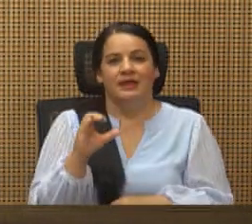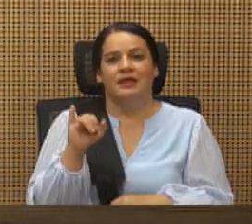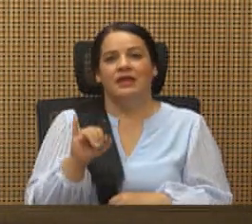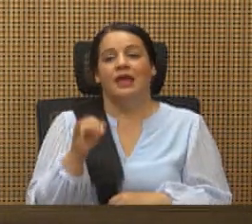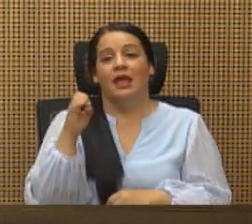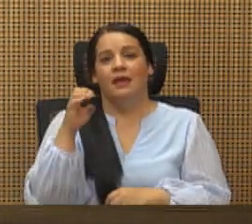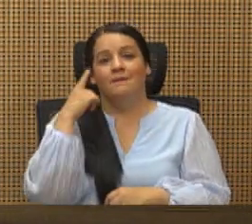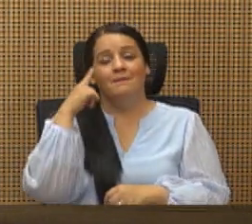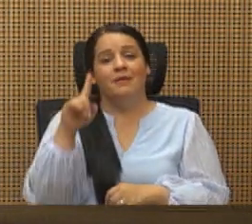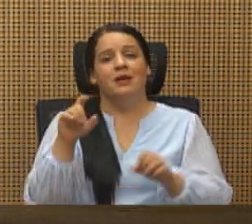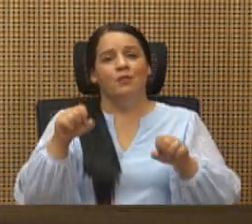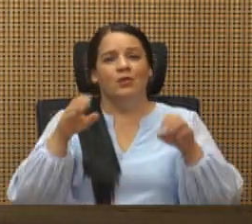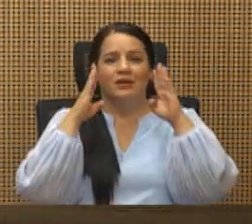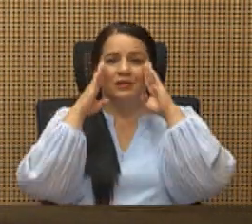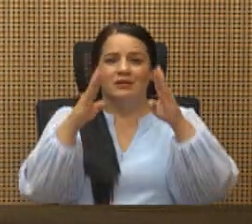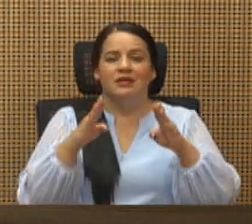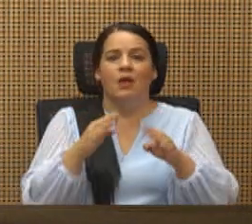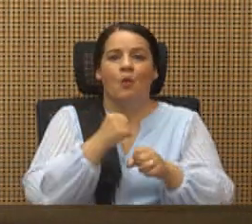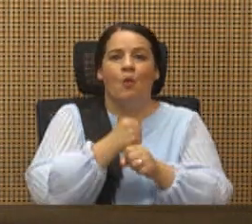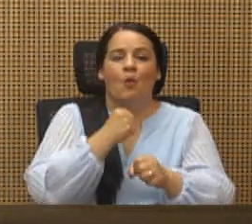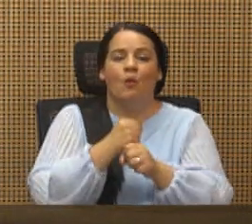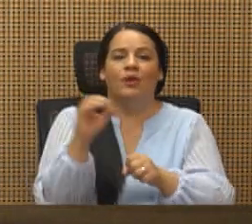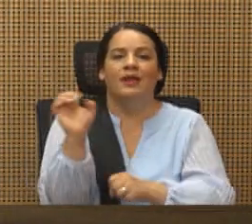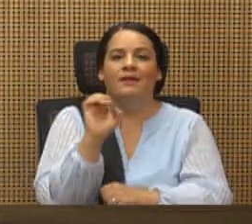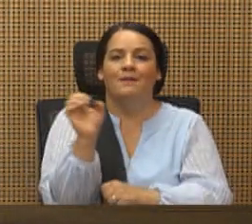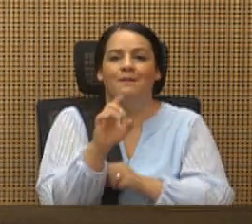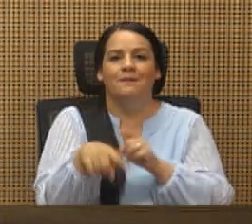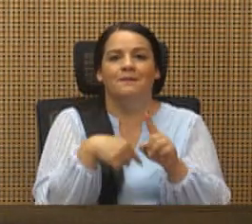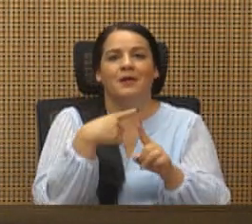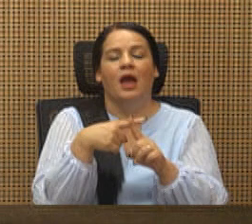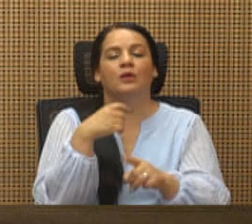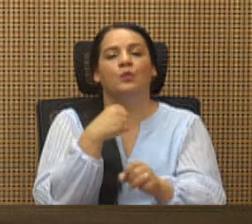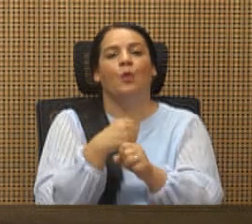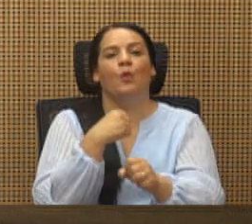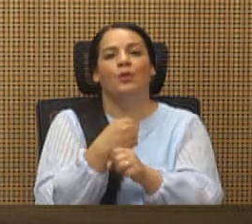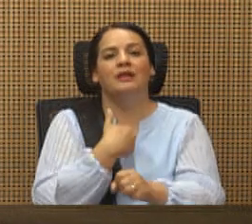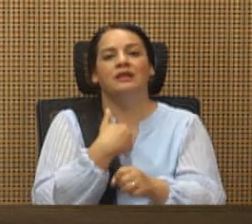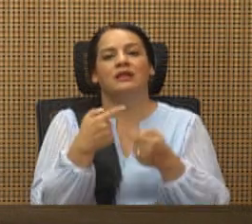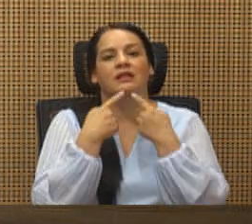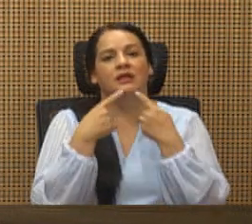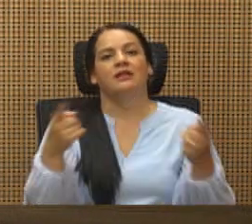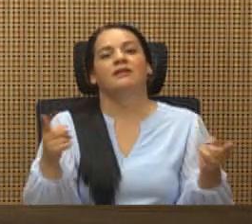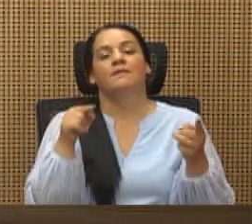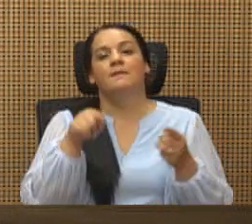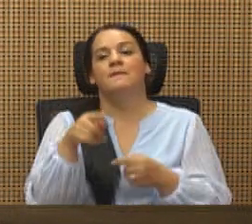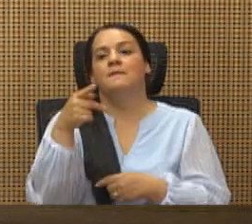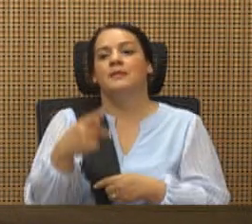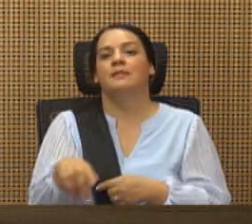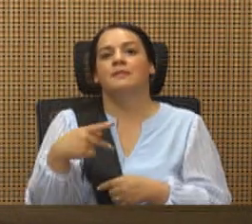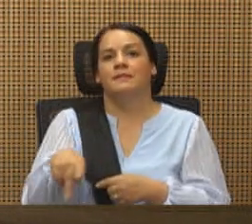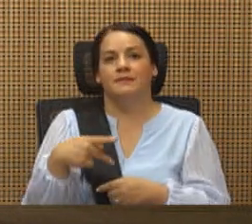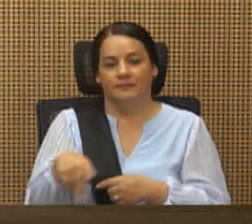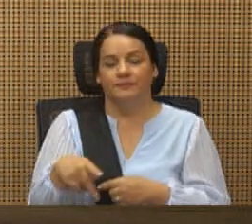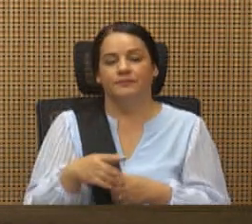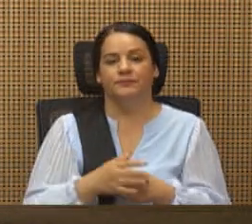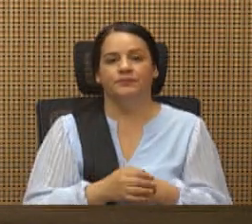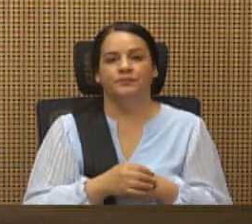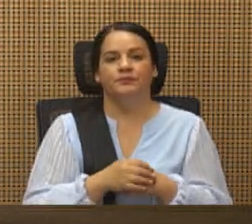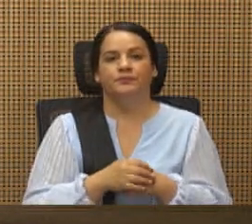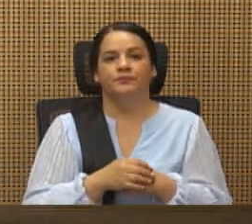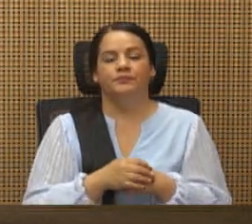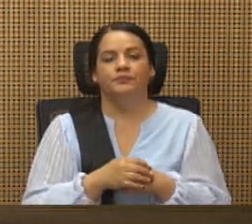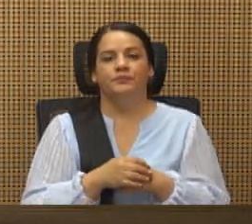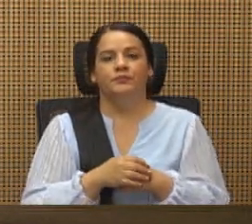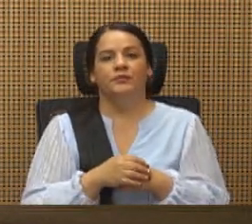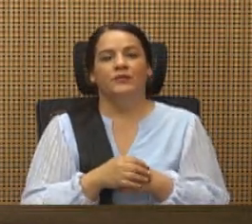efecto de atención de obras de emergencia y Obras que también tienen declaratoria de peligro de riesgo inminente perdón